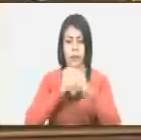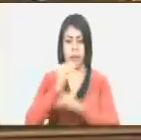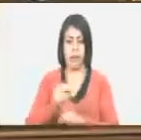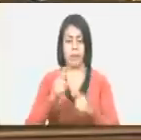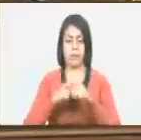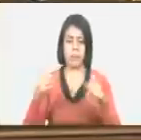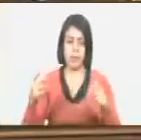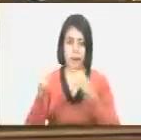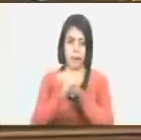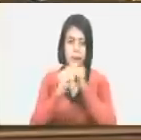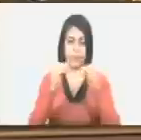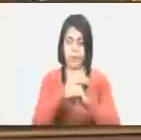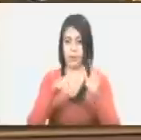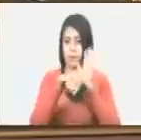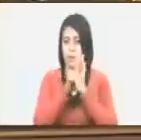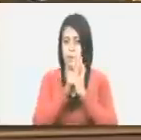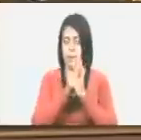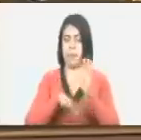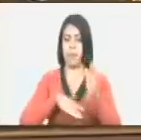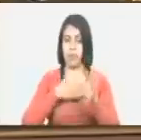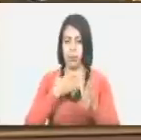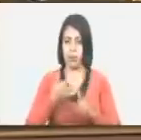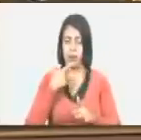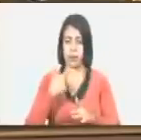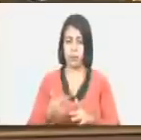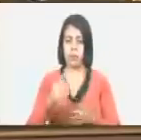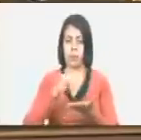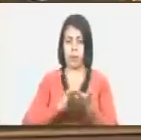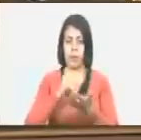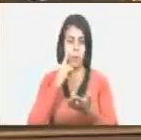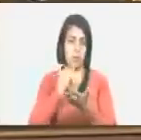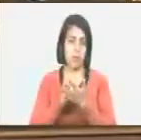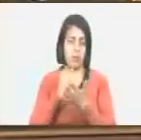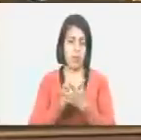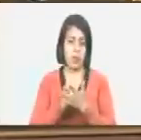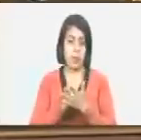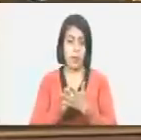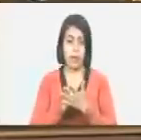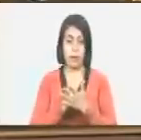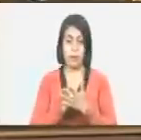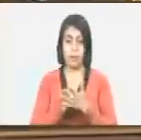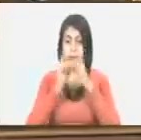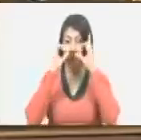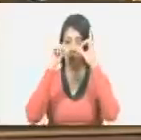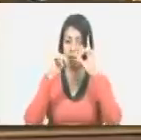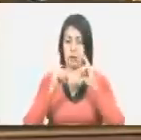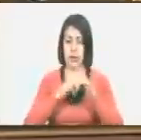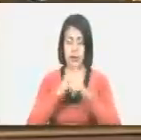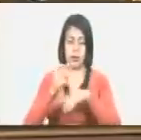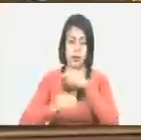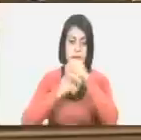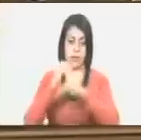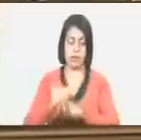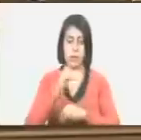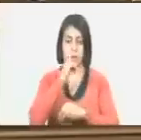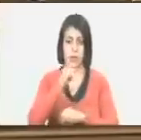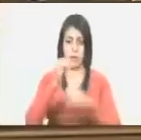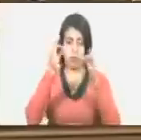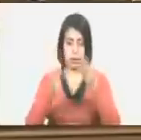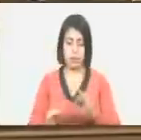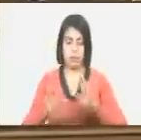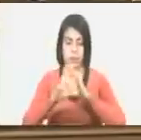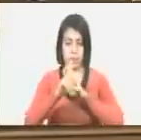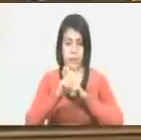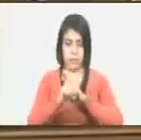en contrario de la ley. Podrán decretarse pruebas de oficio. La sentencia que declara la extinción de